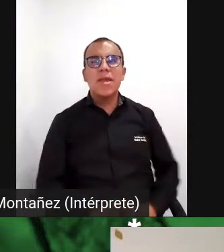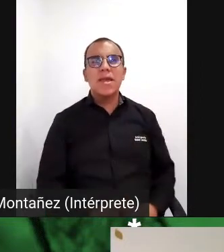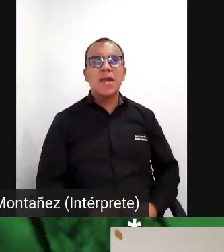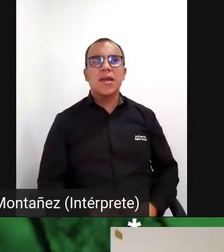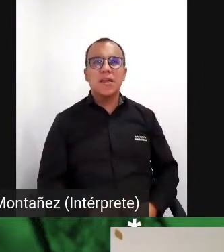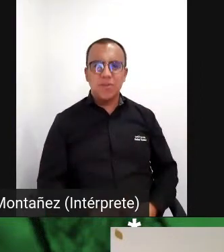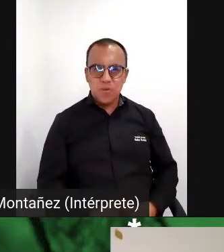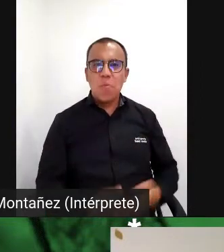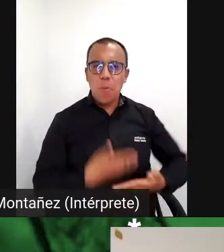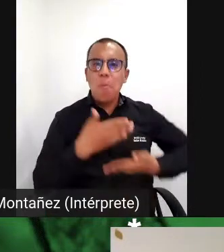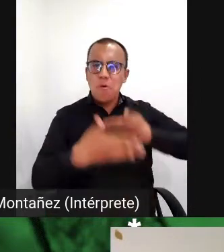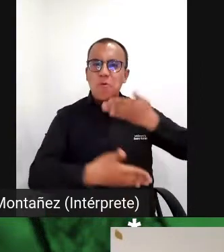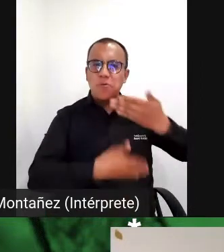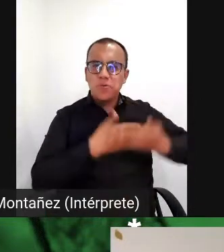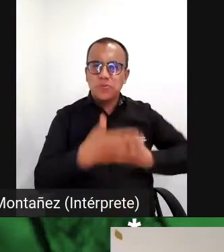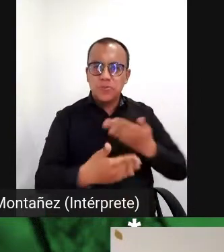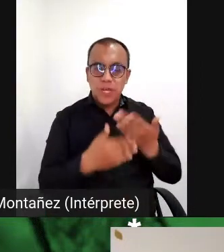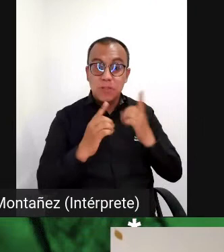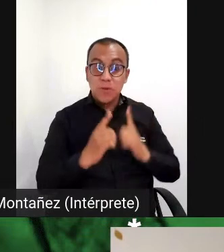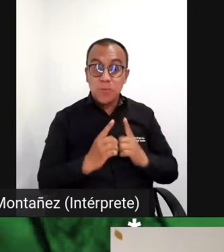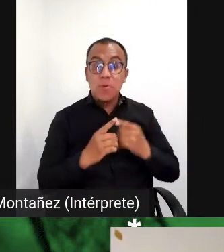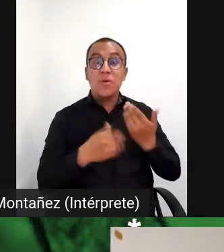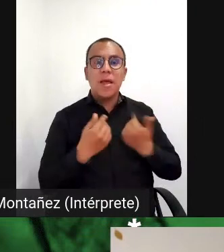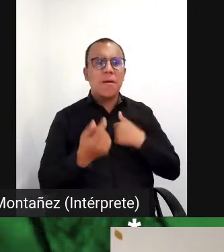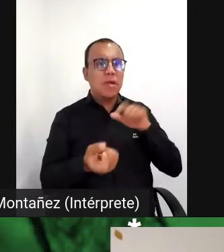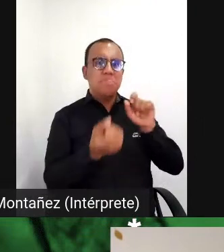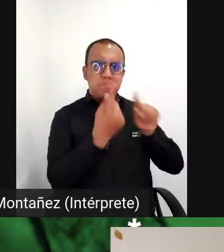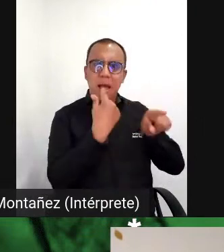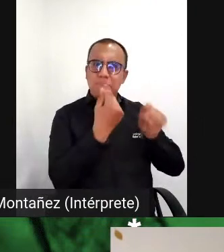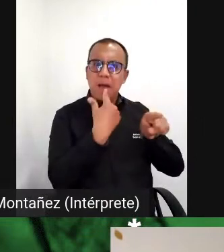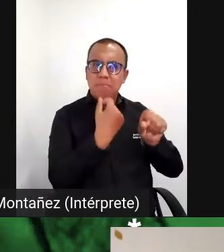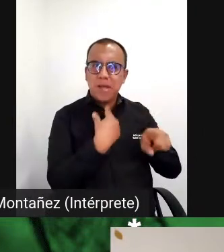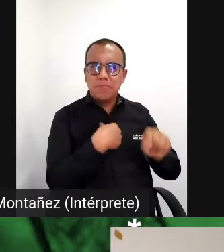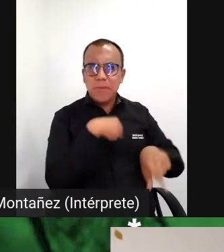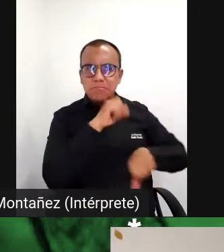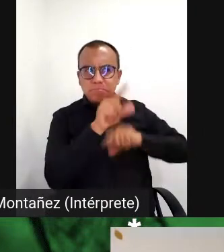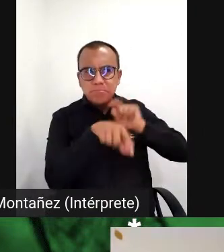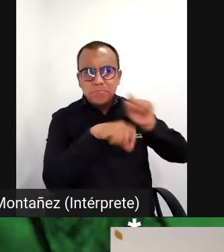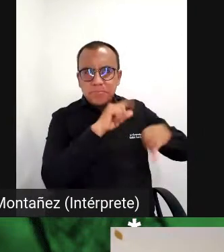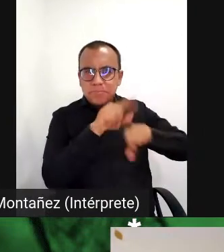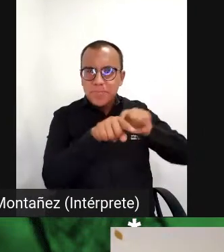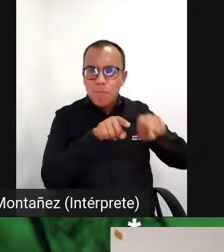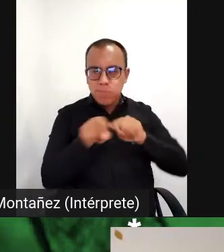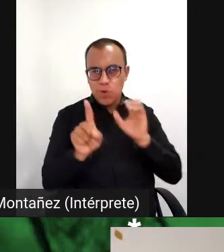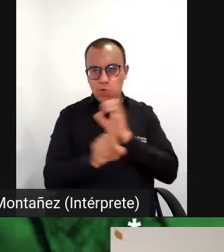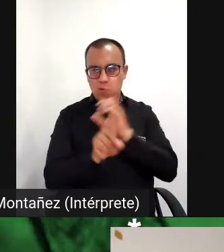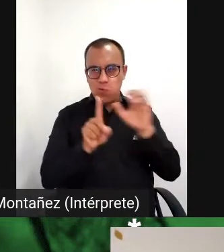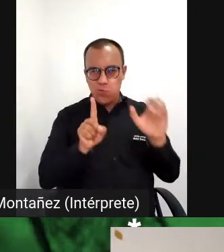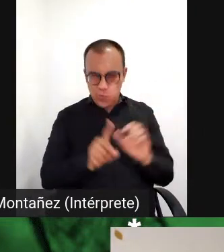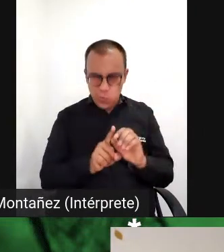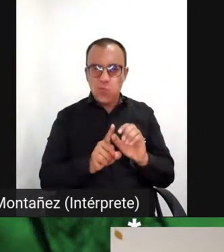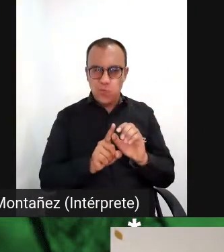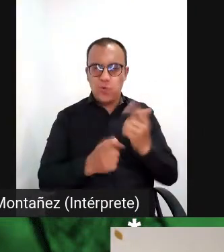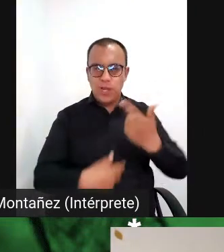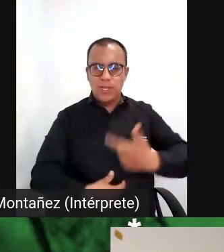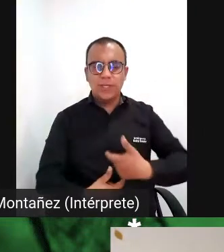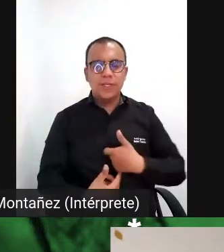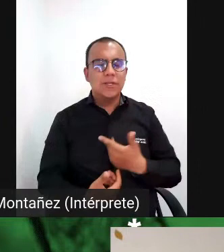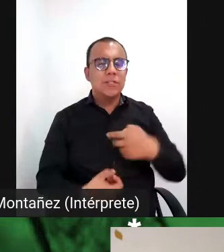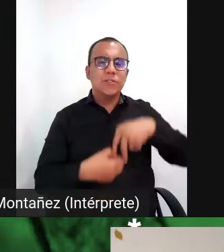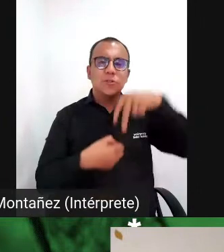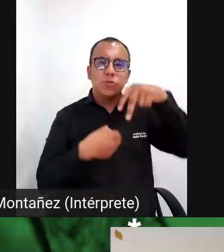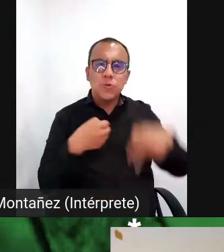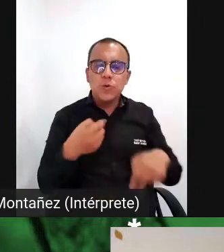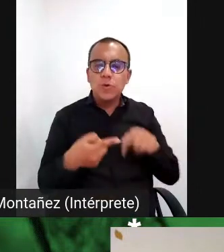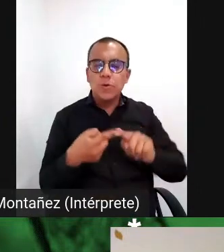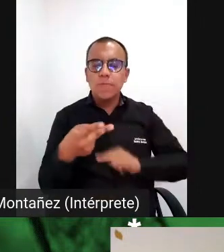distante, aunque las encuestas que habían hecho de cultura ciudadana y encuestas sobre